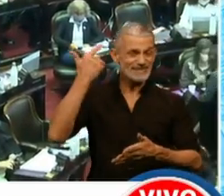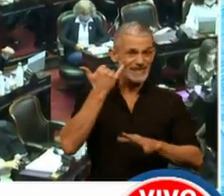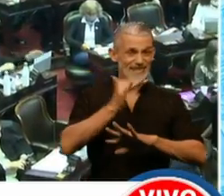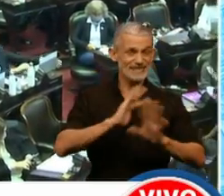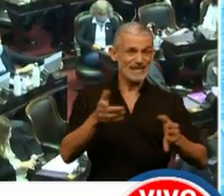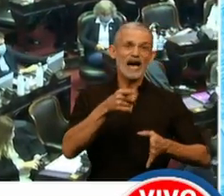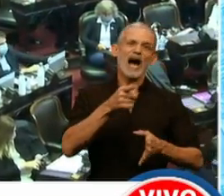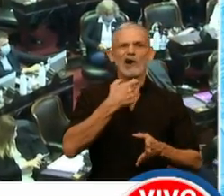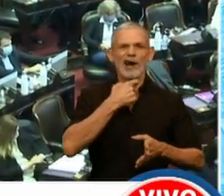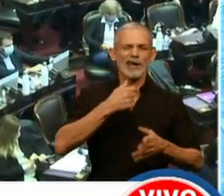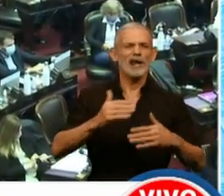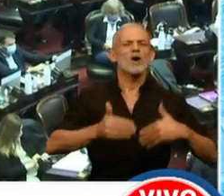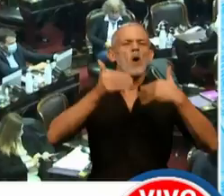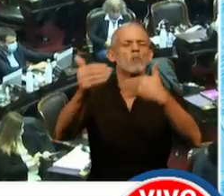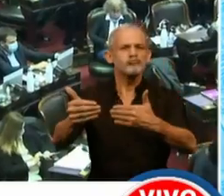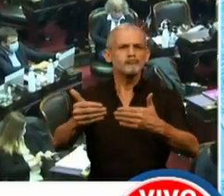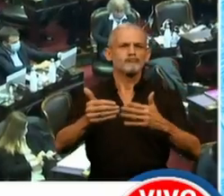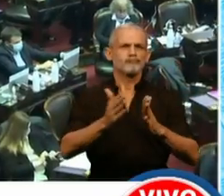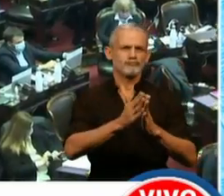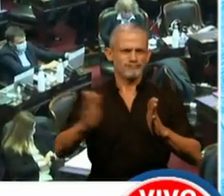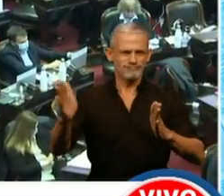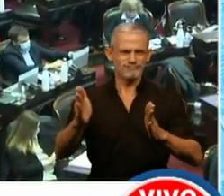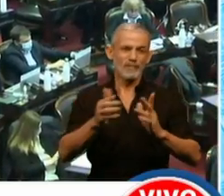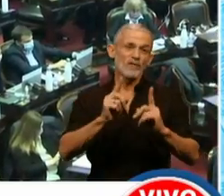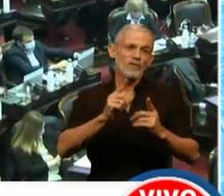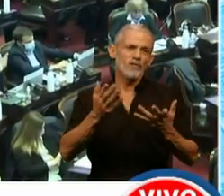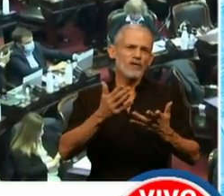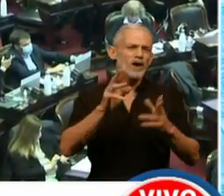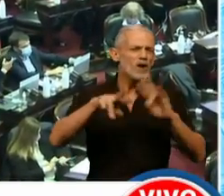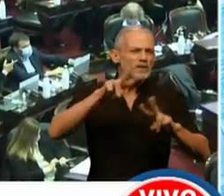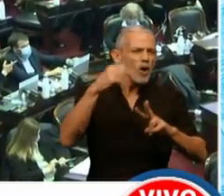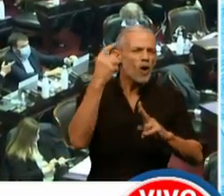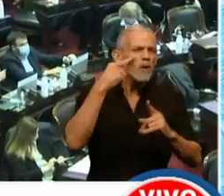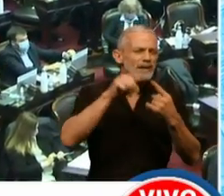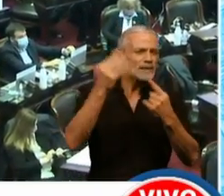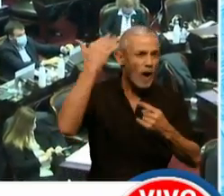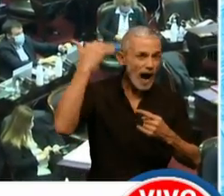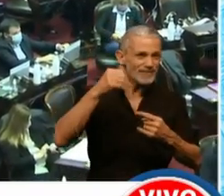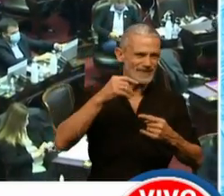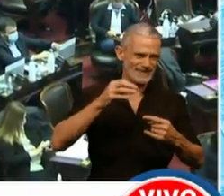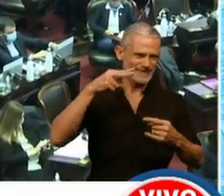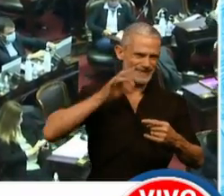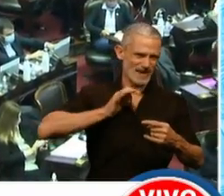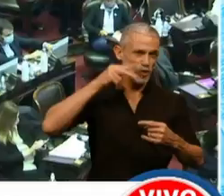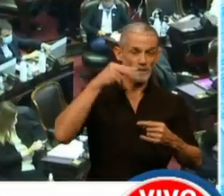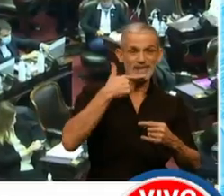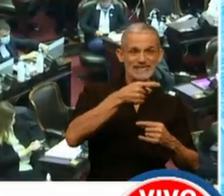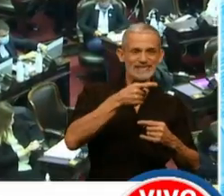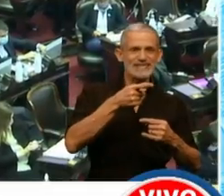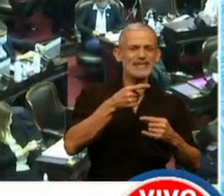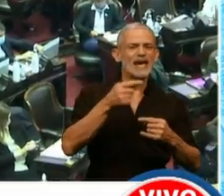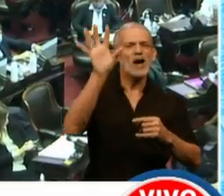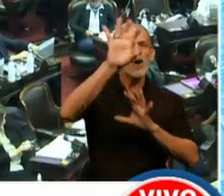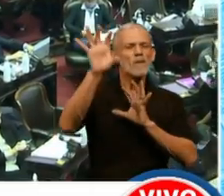se pretende robar su vigencia y que lo que buscaba era que las provincias bryant teniendo una baja